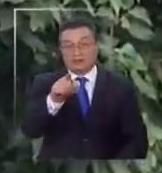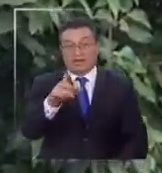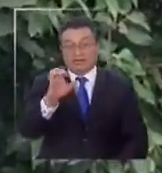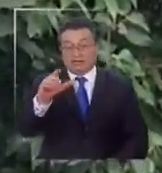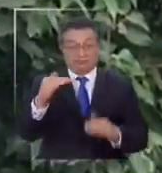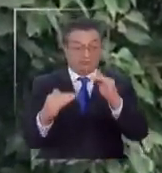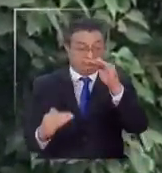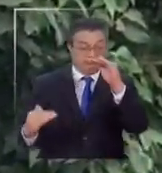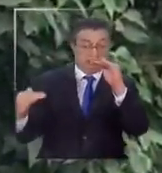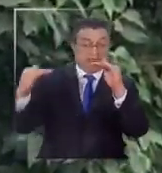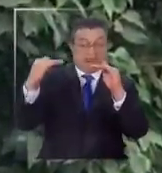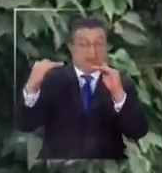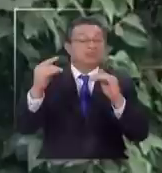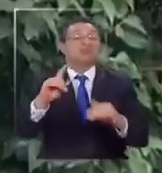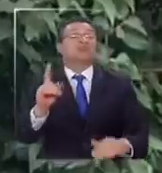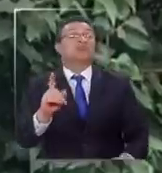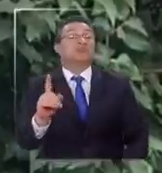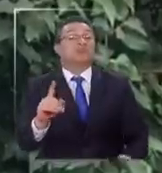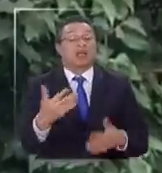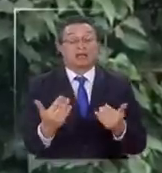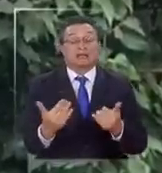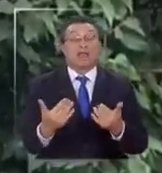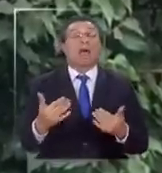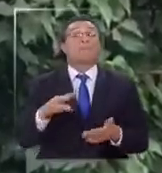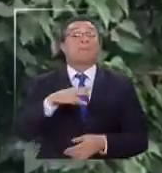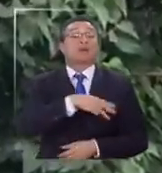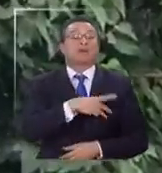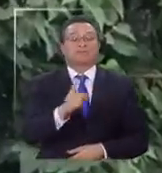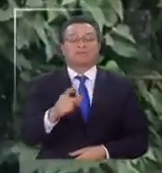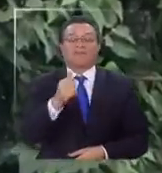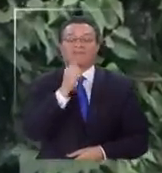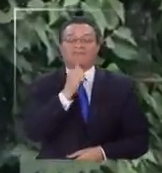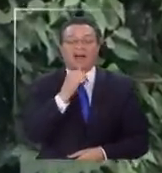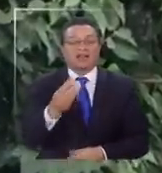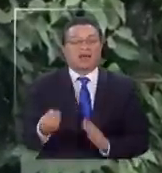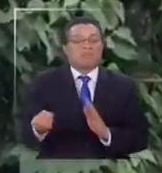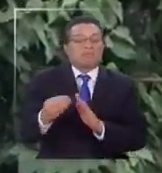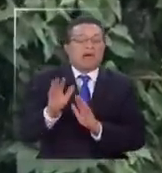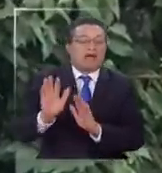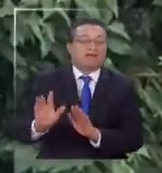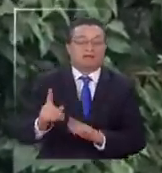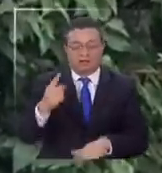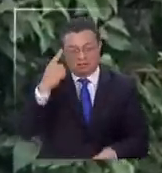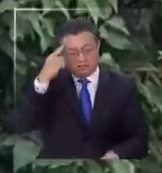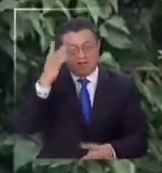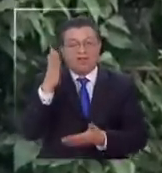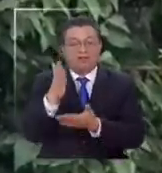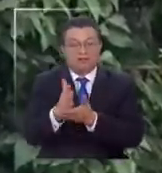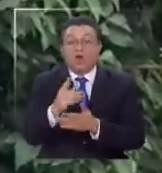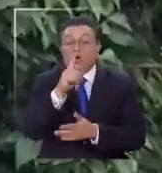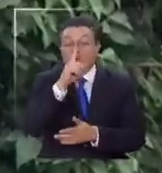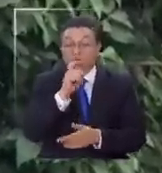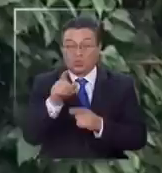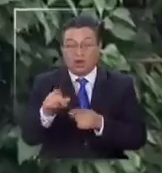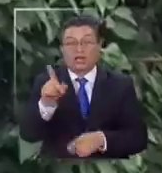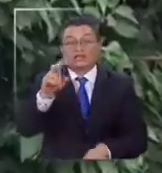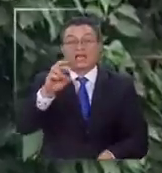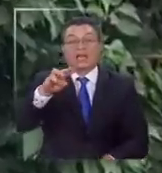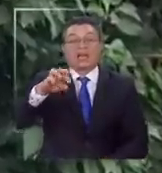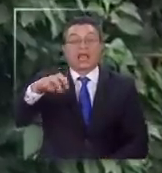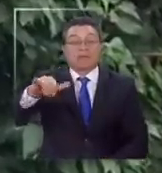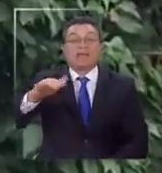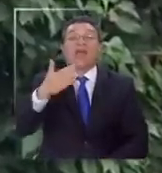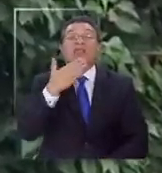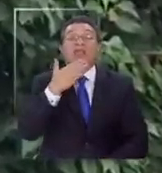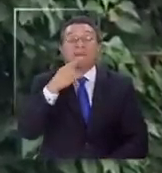estado a la altura de las necesidades de la región metropolitana y espero que tome una decisión similar con la Seremi